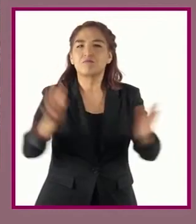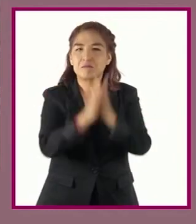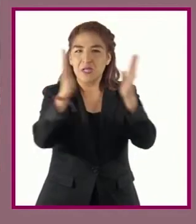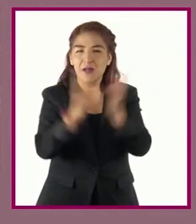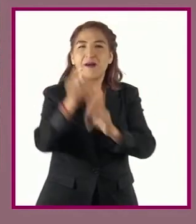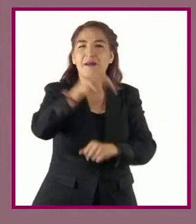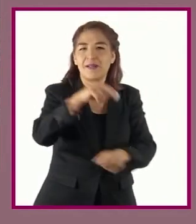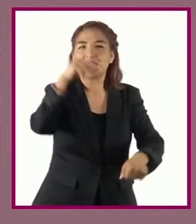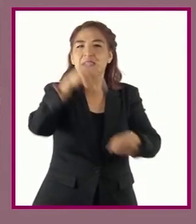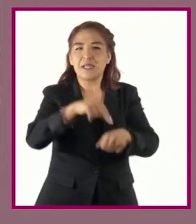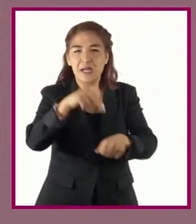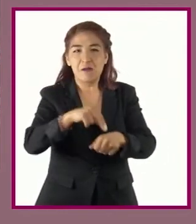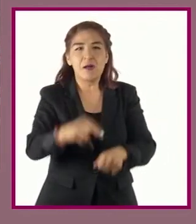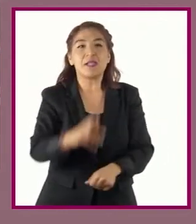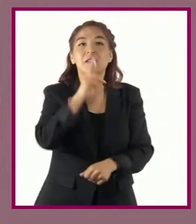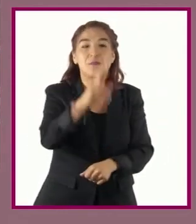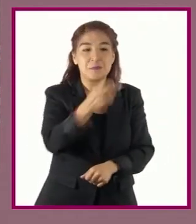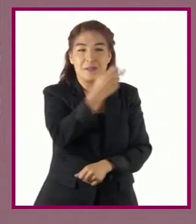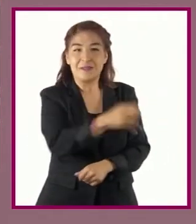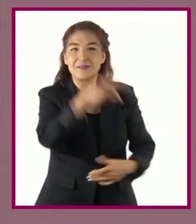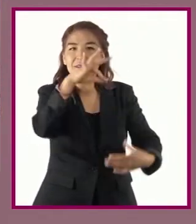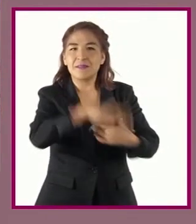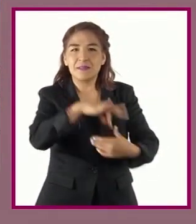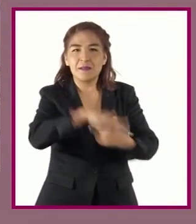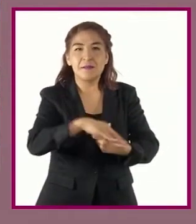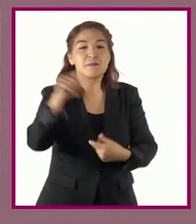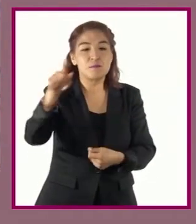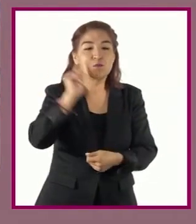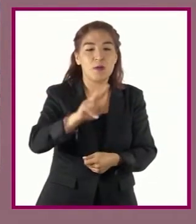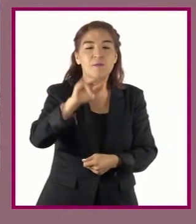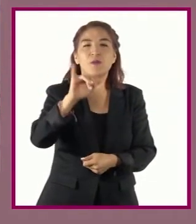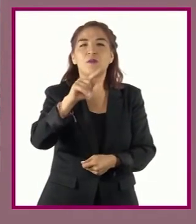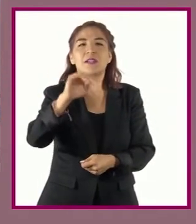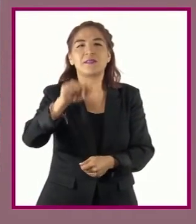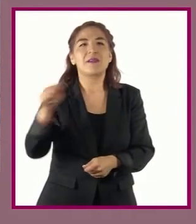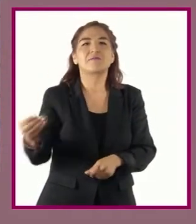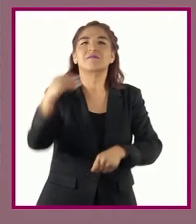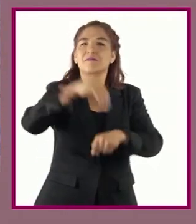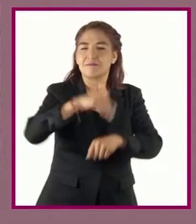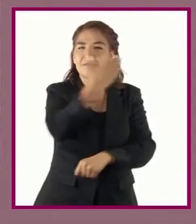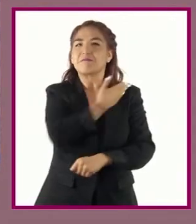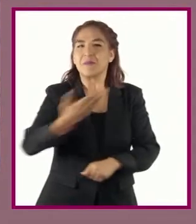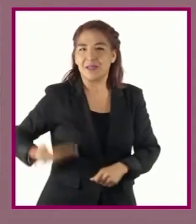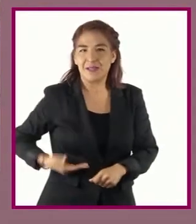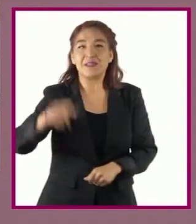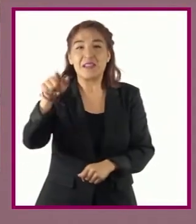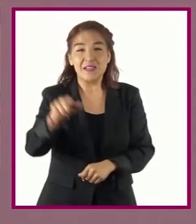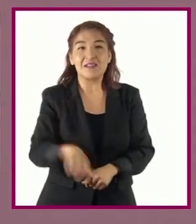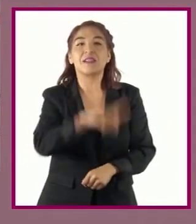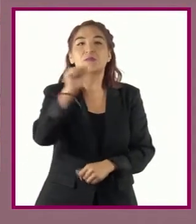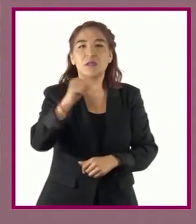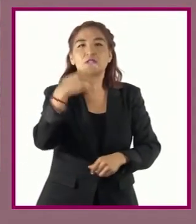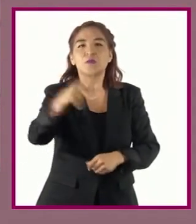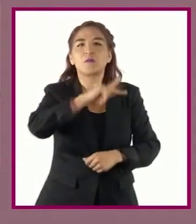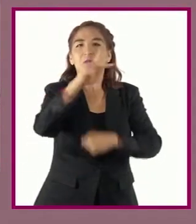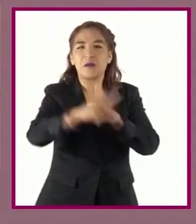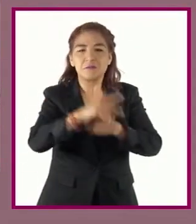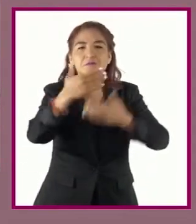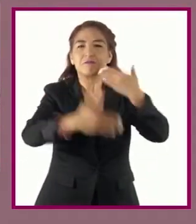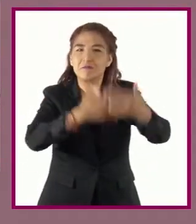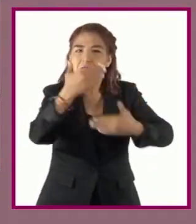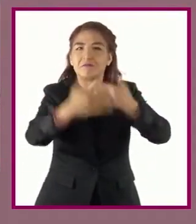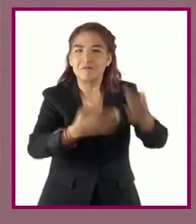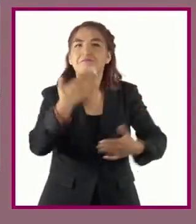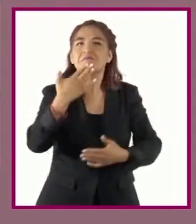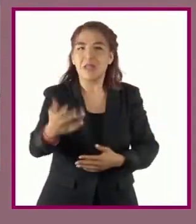Nicaragua. Como resultado de estas elecciones, Violeta Barrios asume la presidencia y su país comienza una nueva etapa de gran estabilidad